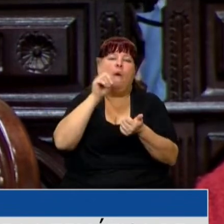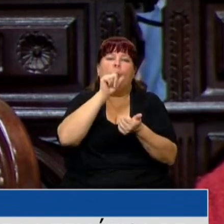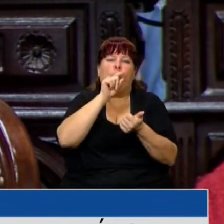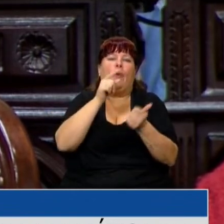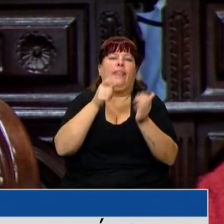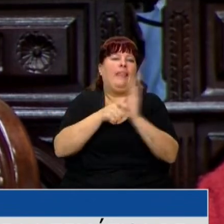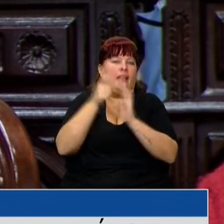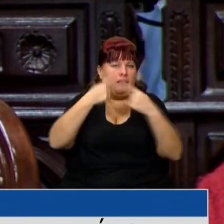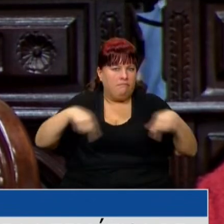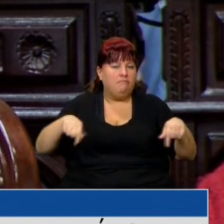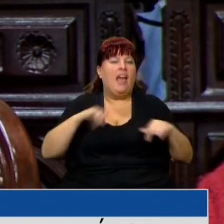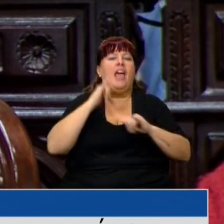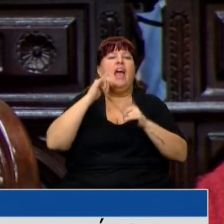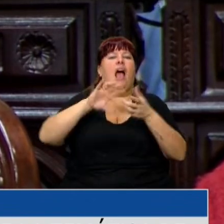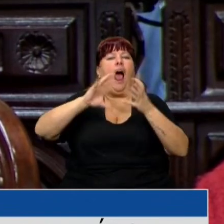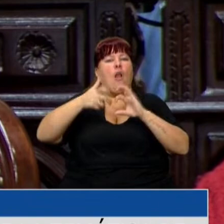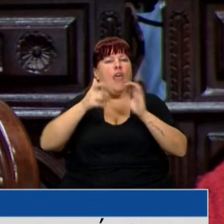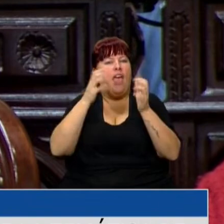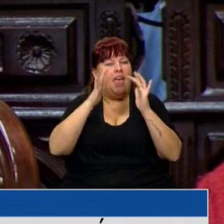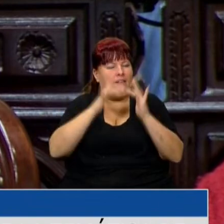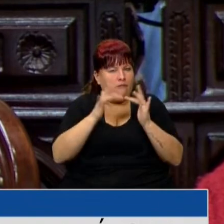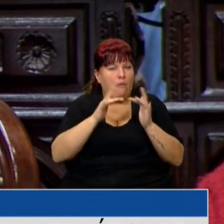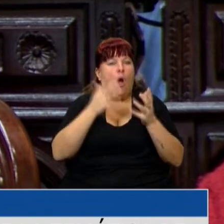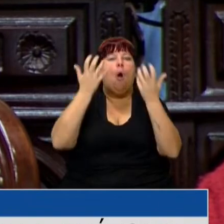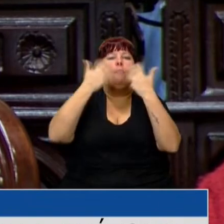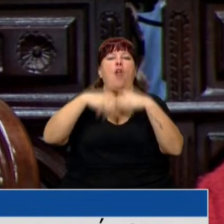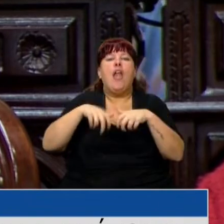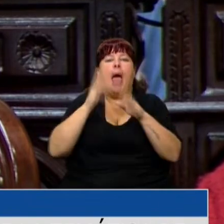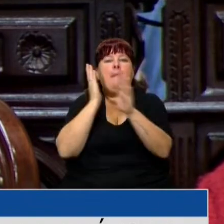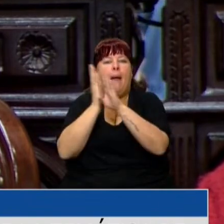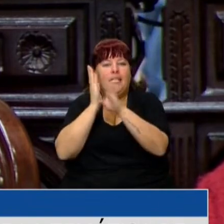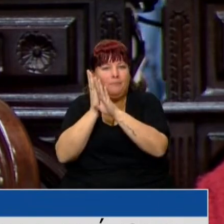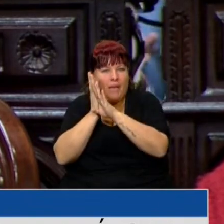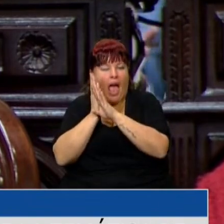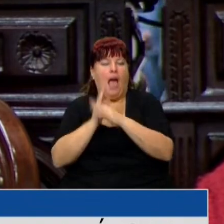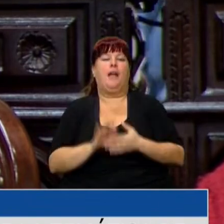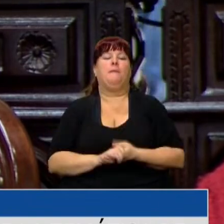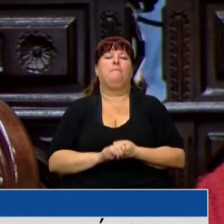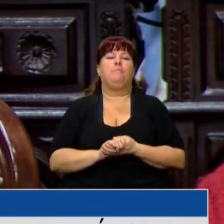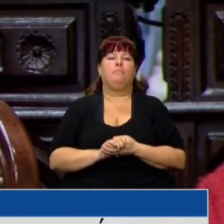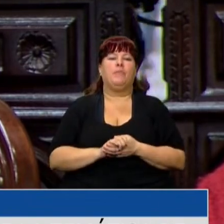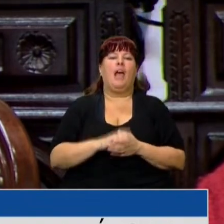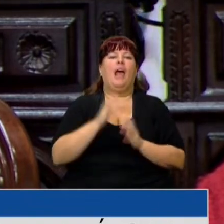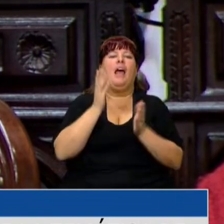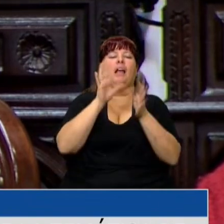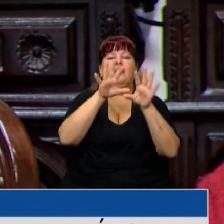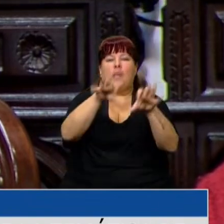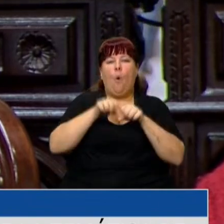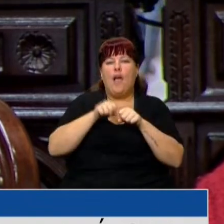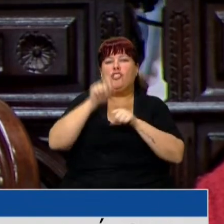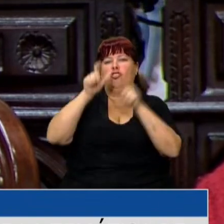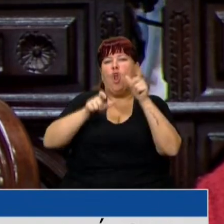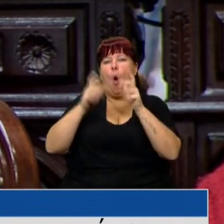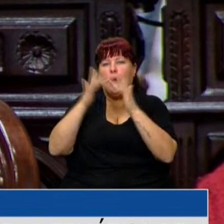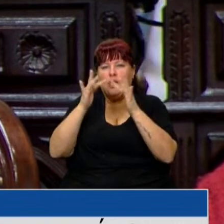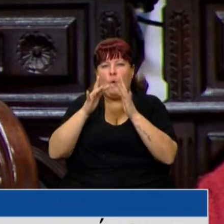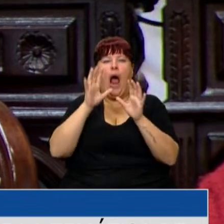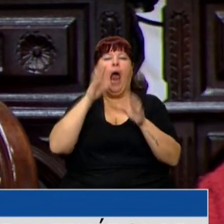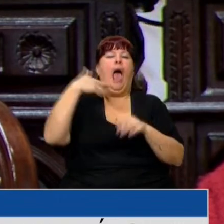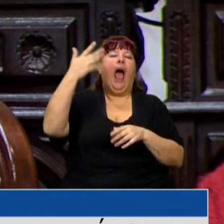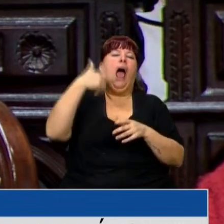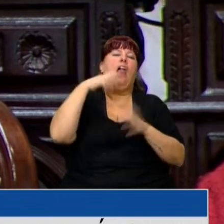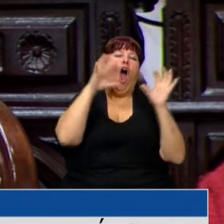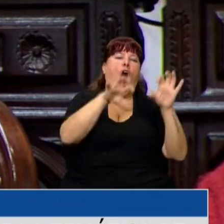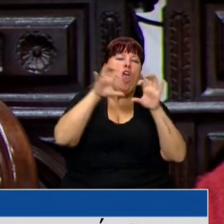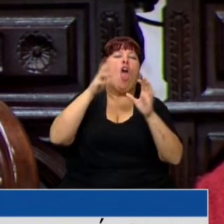sociales, daños informáticos, instalación de programas espías deepfake, trata virtual, discursos de odio virtuales y